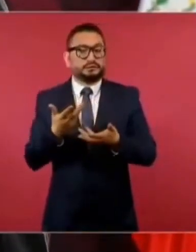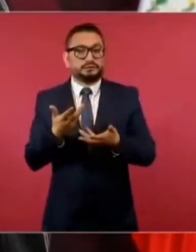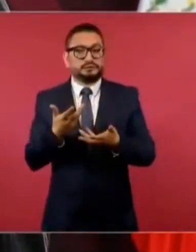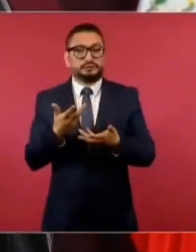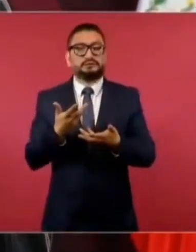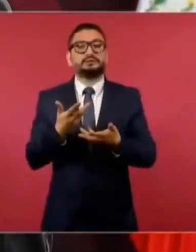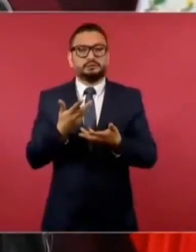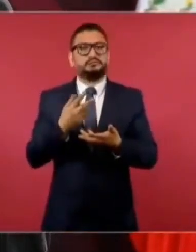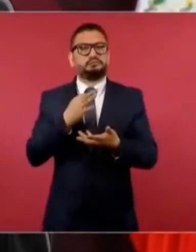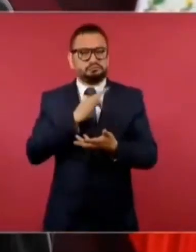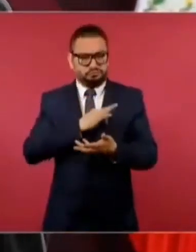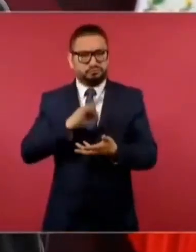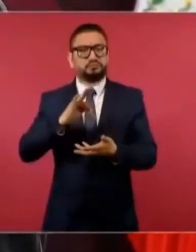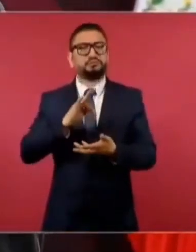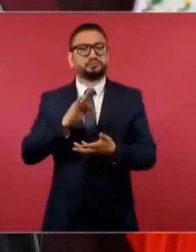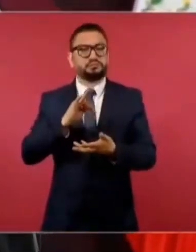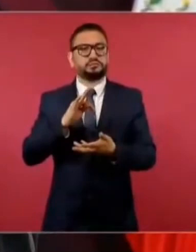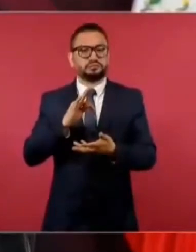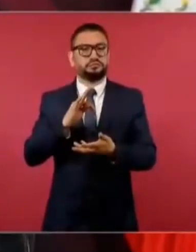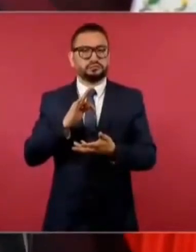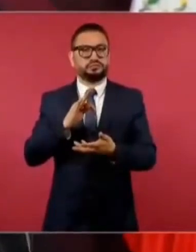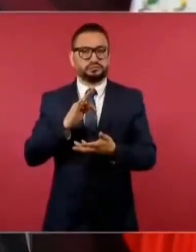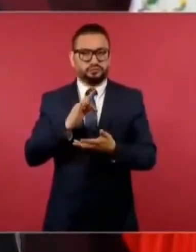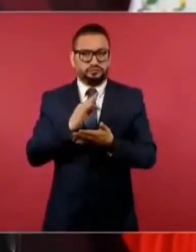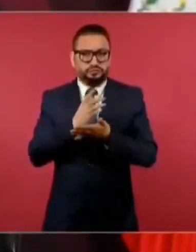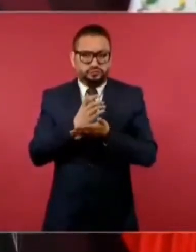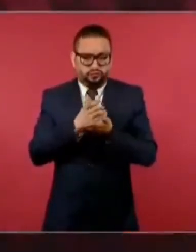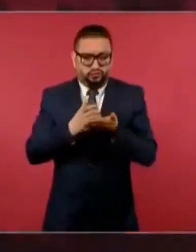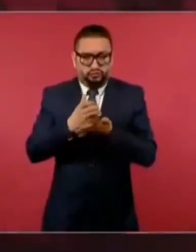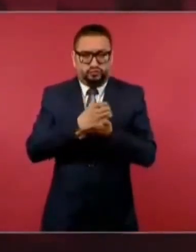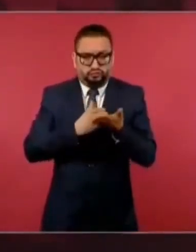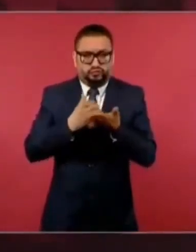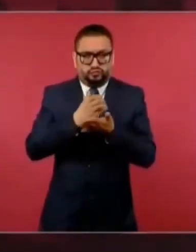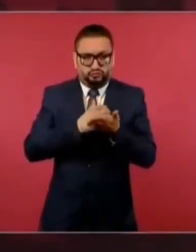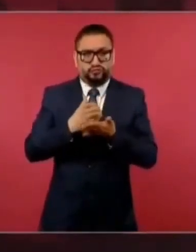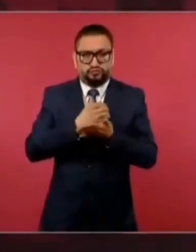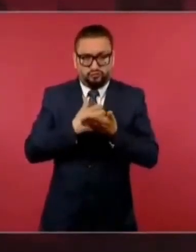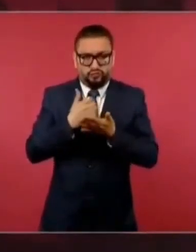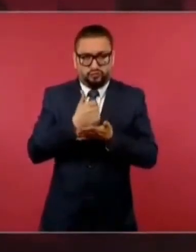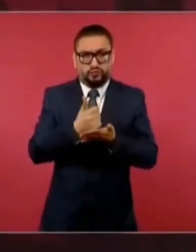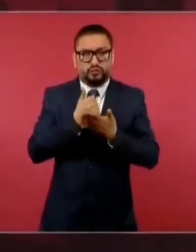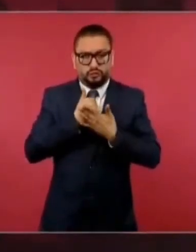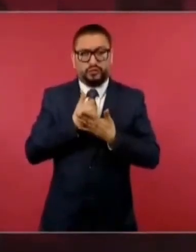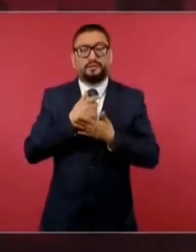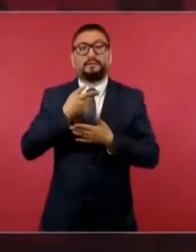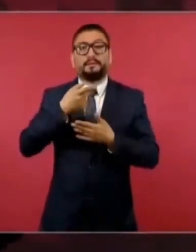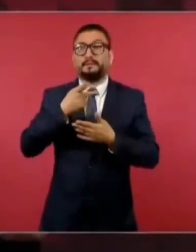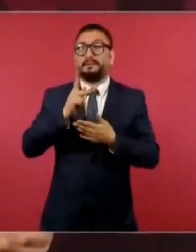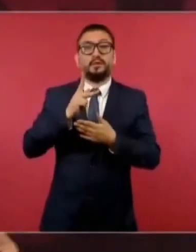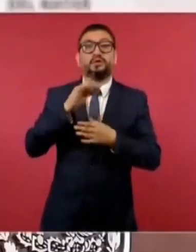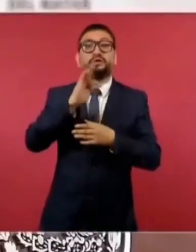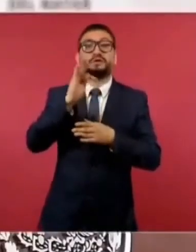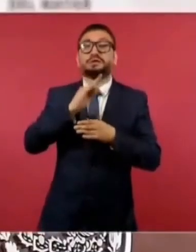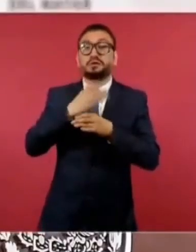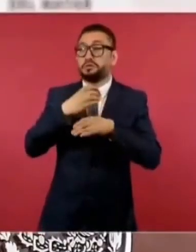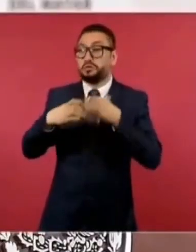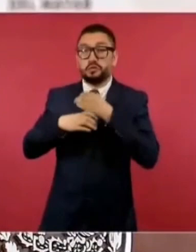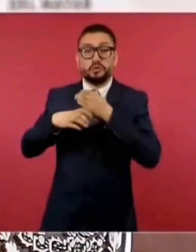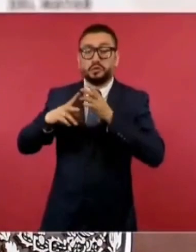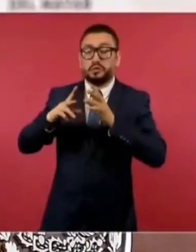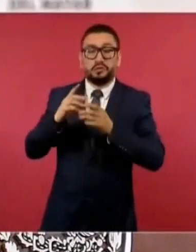sí vamos a poder curarnos, pero vamos a vender lo poco que tenemos,